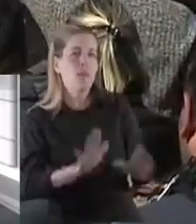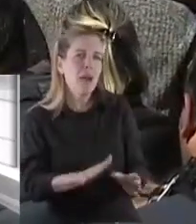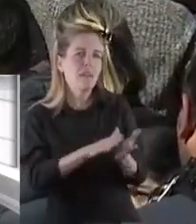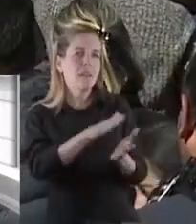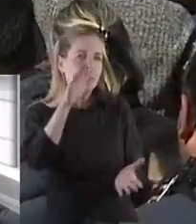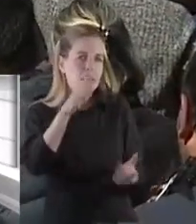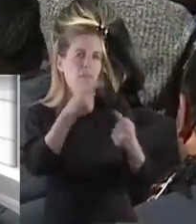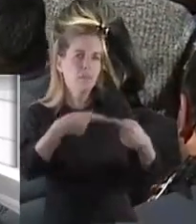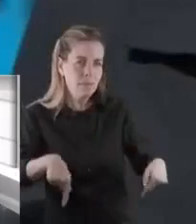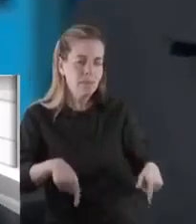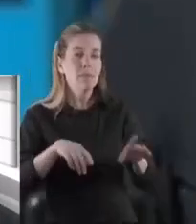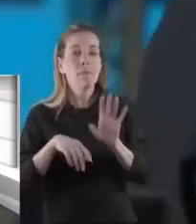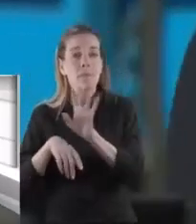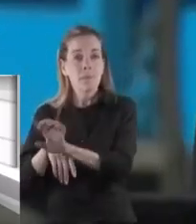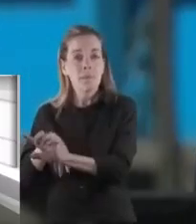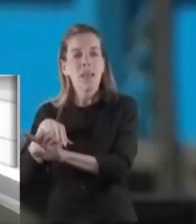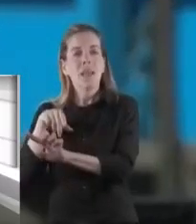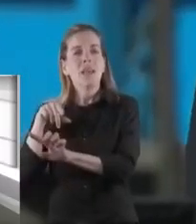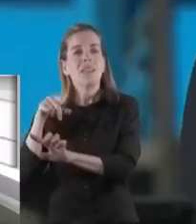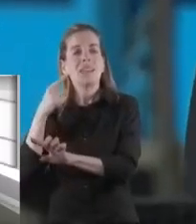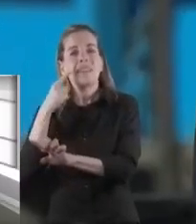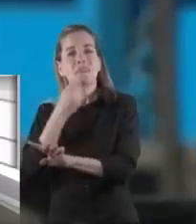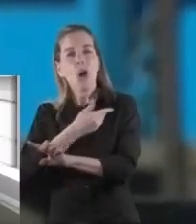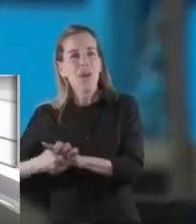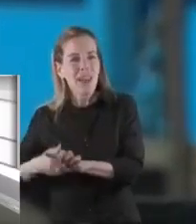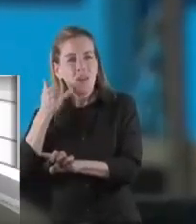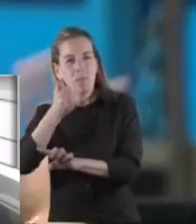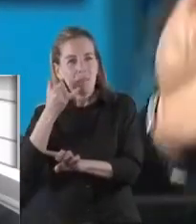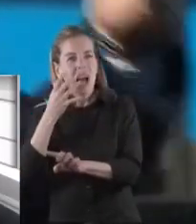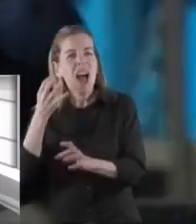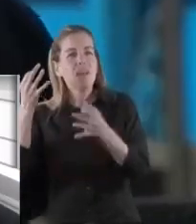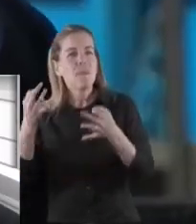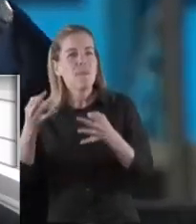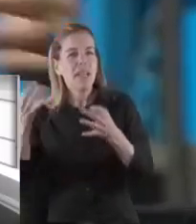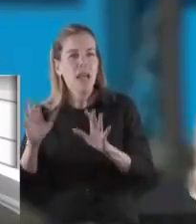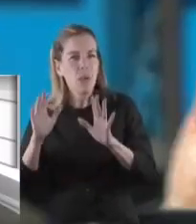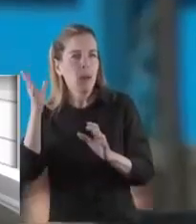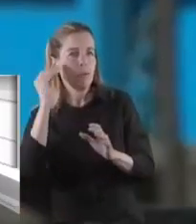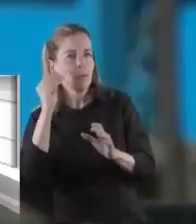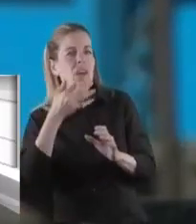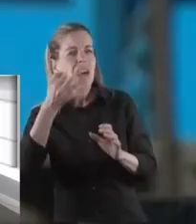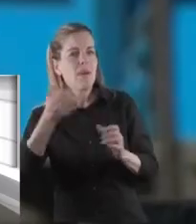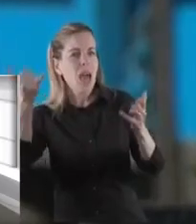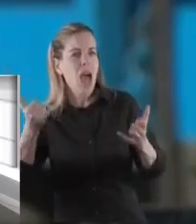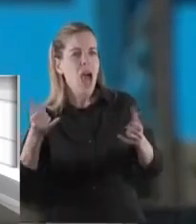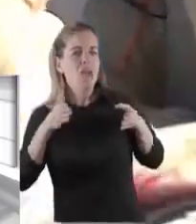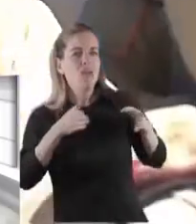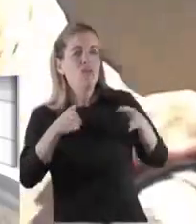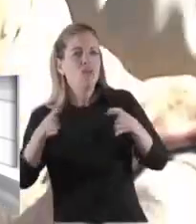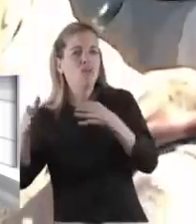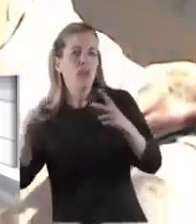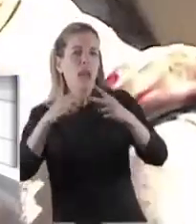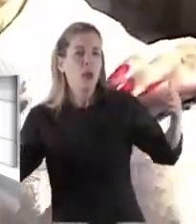dijo a la nueva elena que me pareció lindísimo es cierto que tenemos carreteras es cierto que podemos ir en nuestros autos